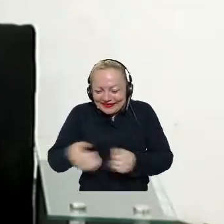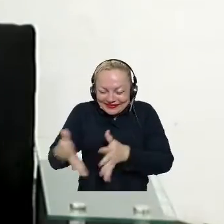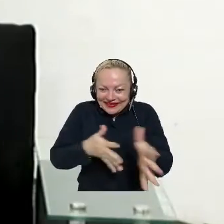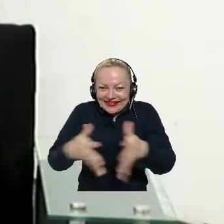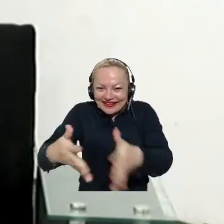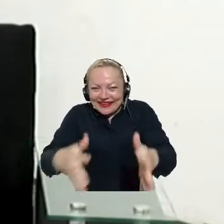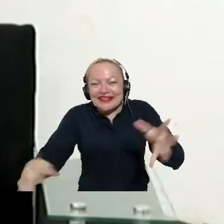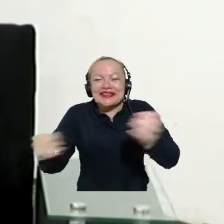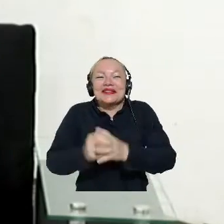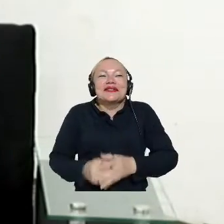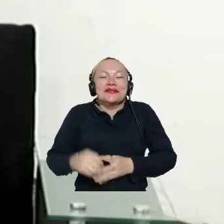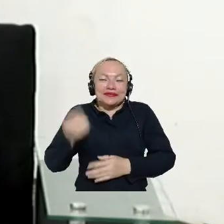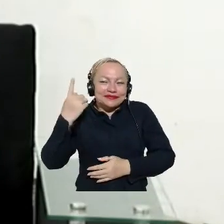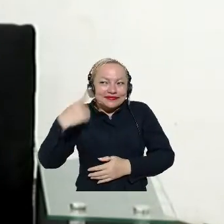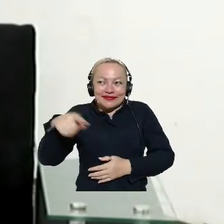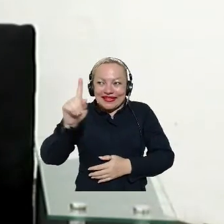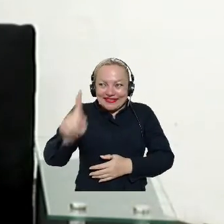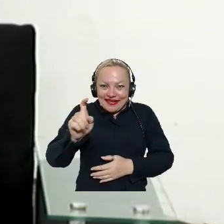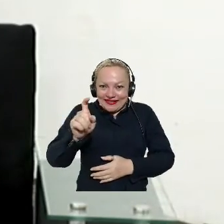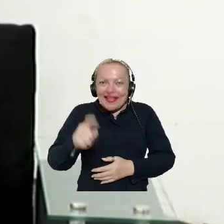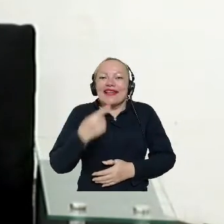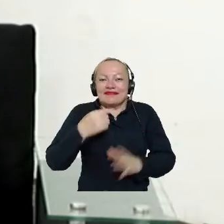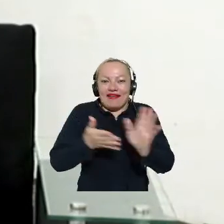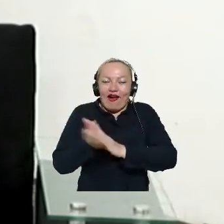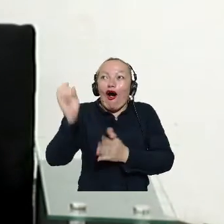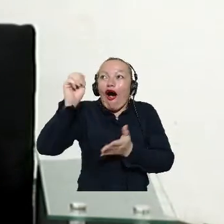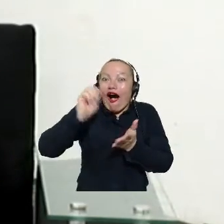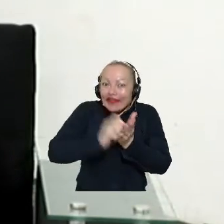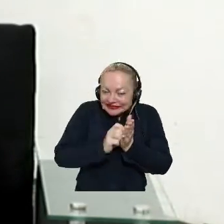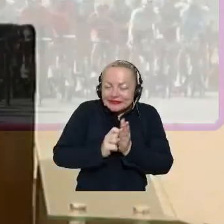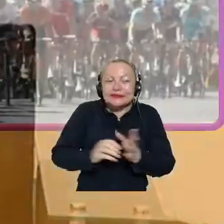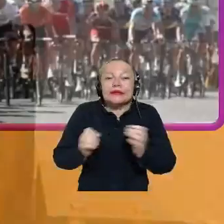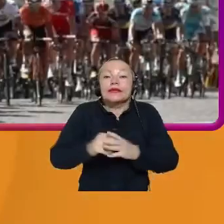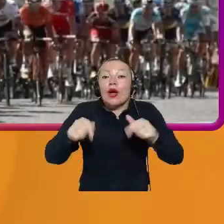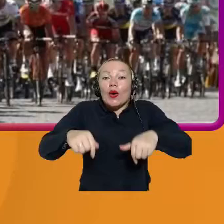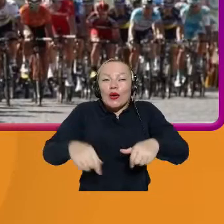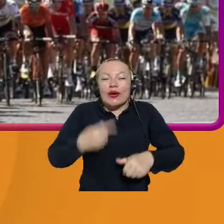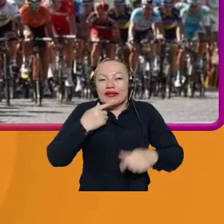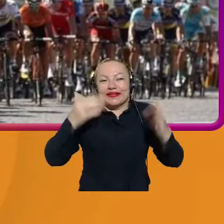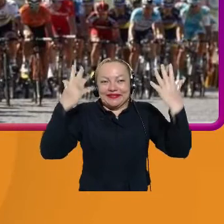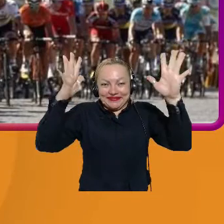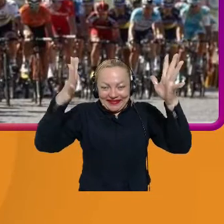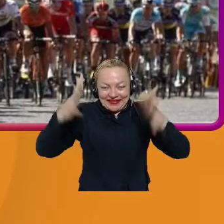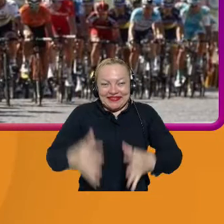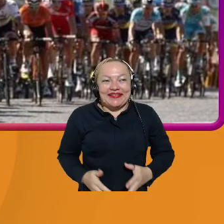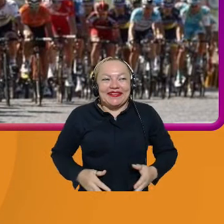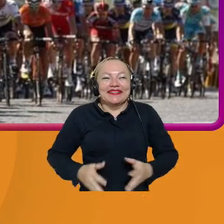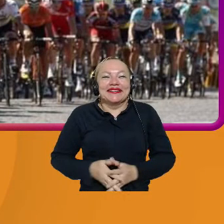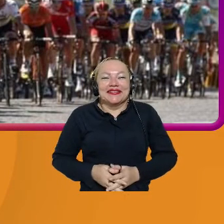etapa número 16, el día de hoy. Hoy también se está celebrando,